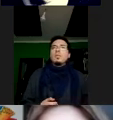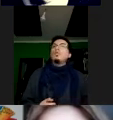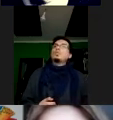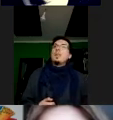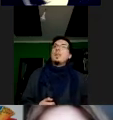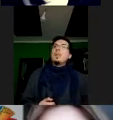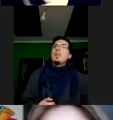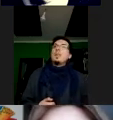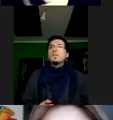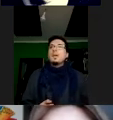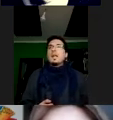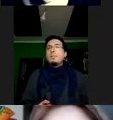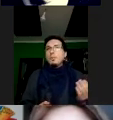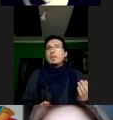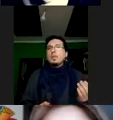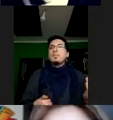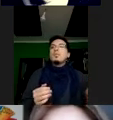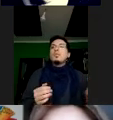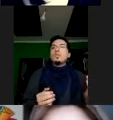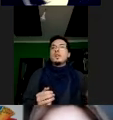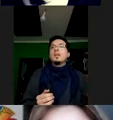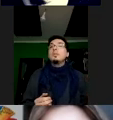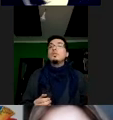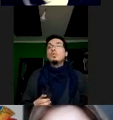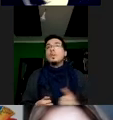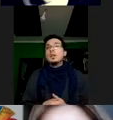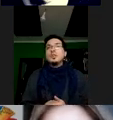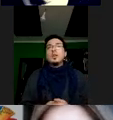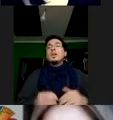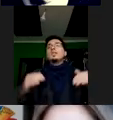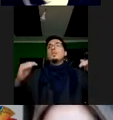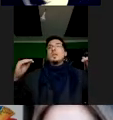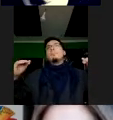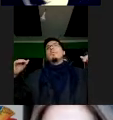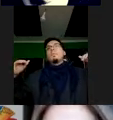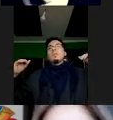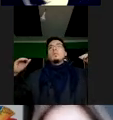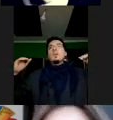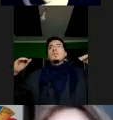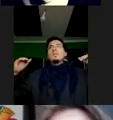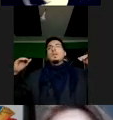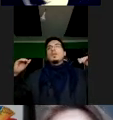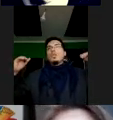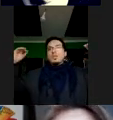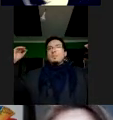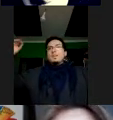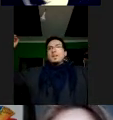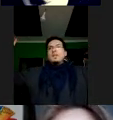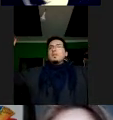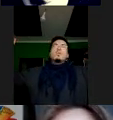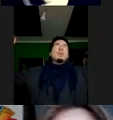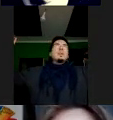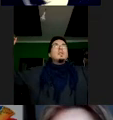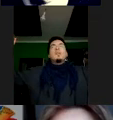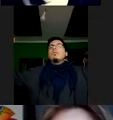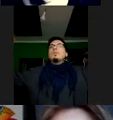cortando todo lo que son las ventanas, las puertas y podemos conocer también su ubicación. Si por ejemplo ustedes hicieran el corte más arriba,